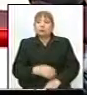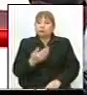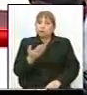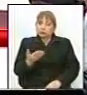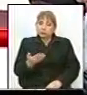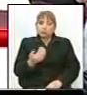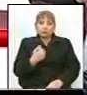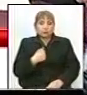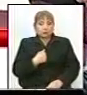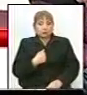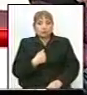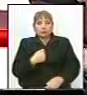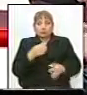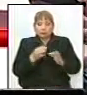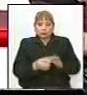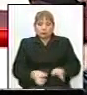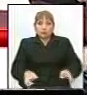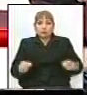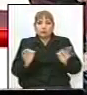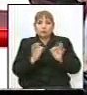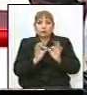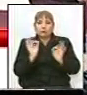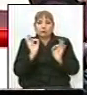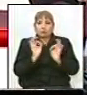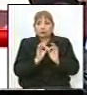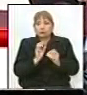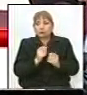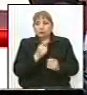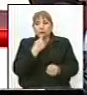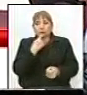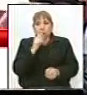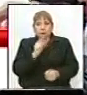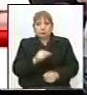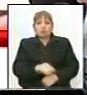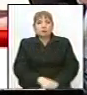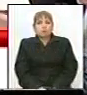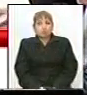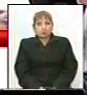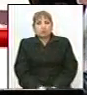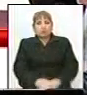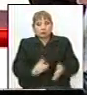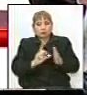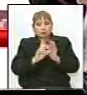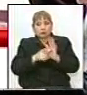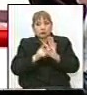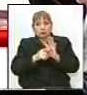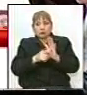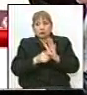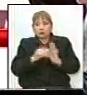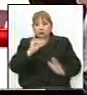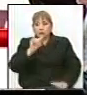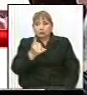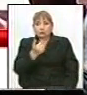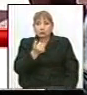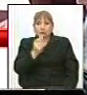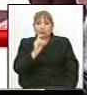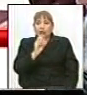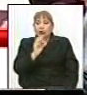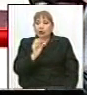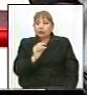esas precisiones importantes con relación al señor Pestana. Luego, en cuanto al señor Jauregui